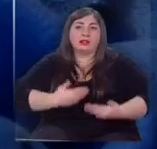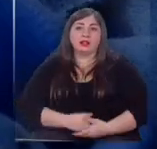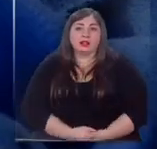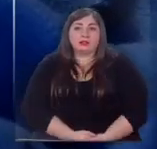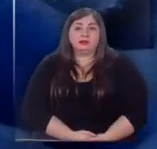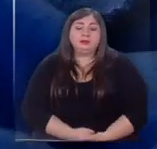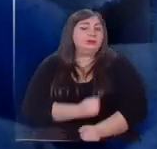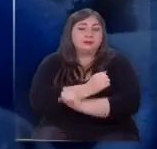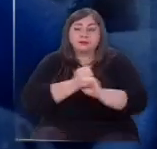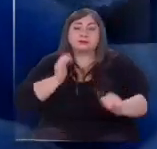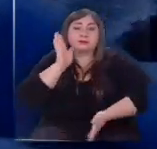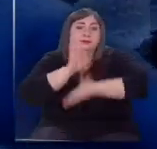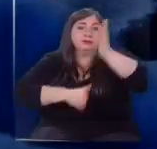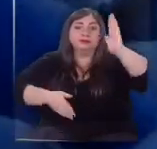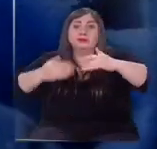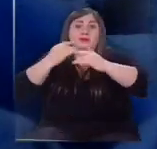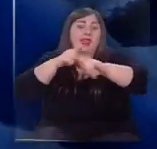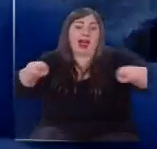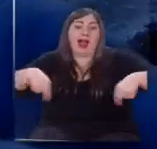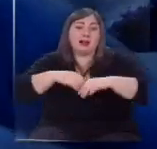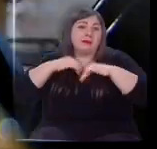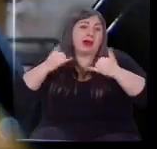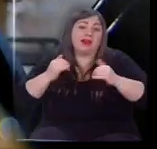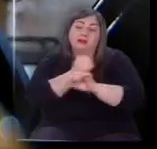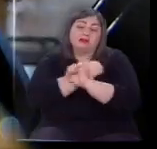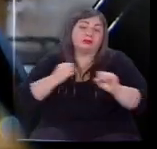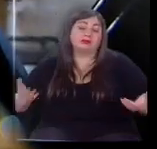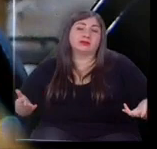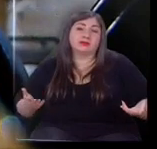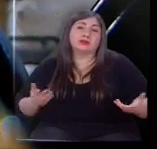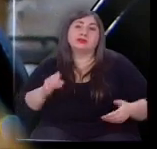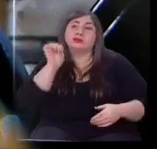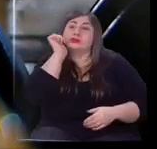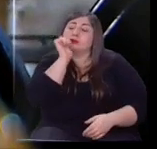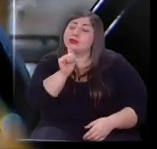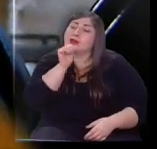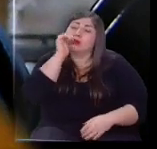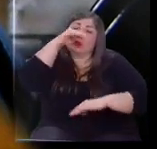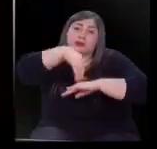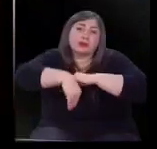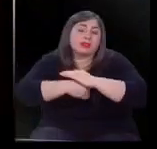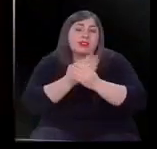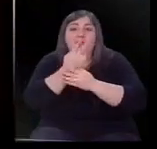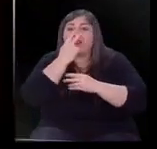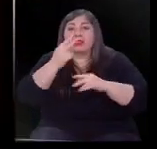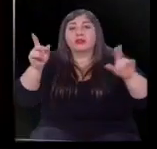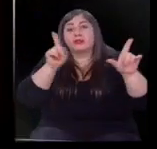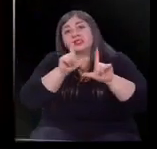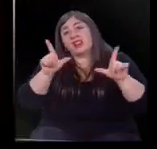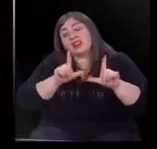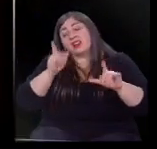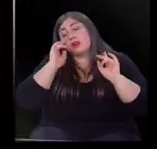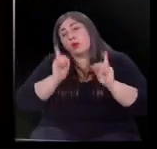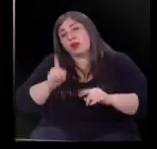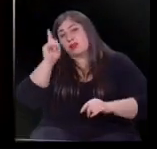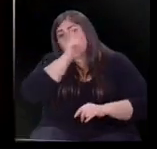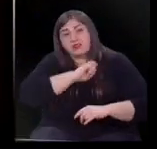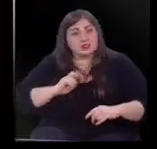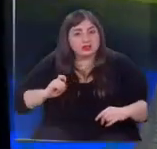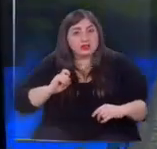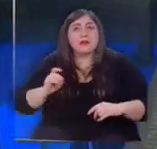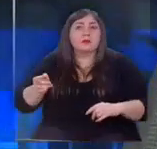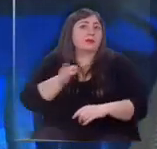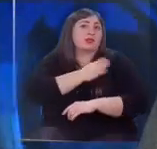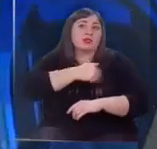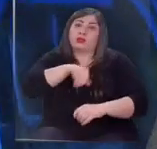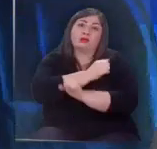Ni al patio de adelante, por último, tampoco. Pasan todo el día viendo tele, igual complicado. No hemos salido para